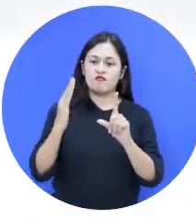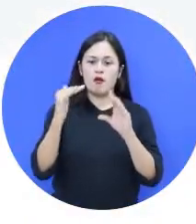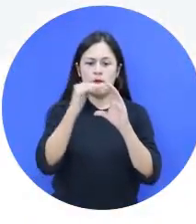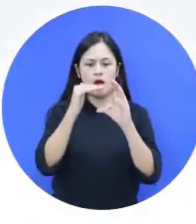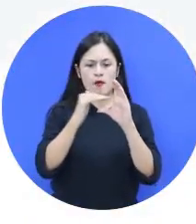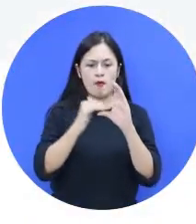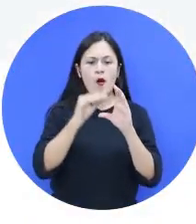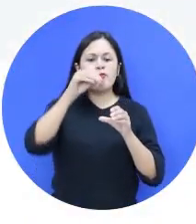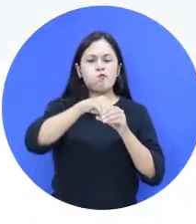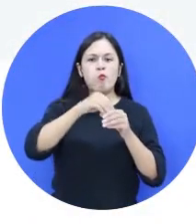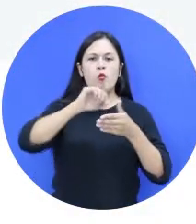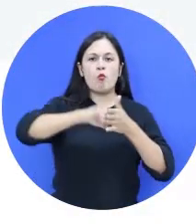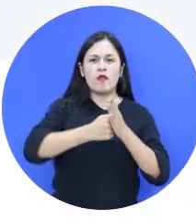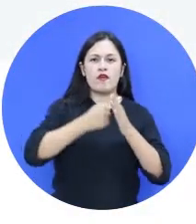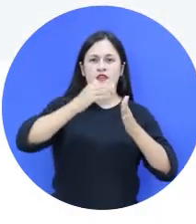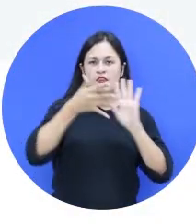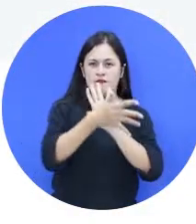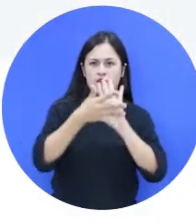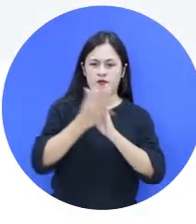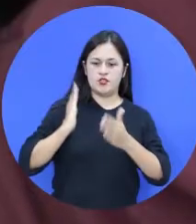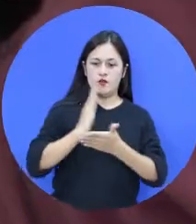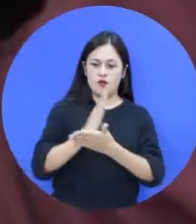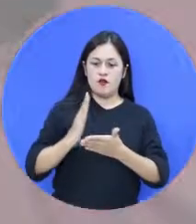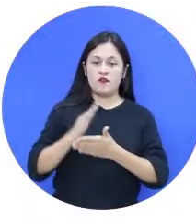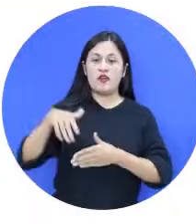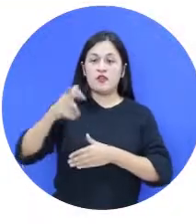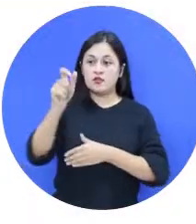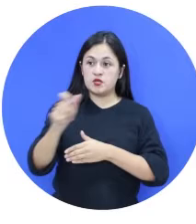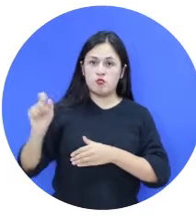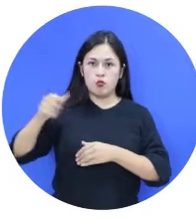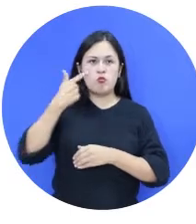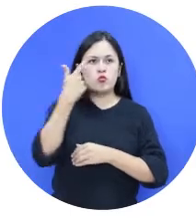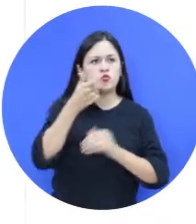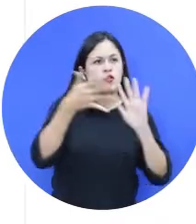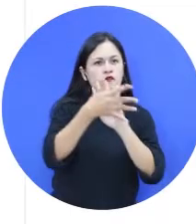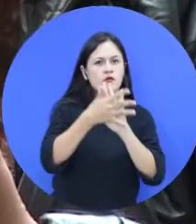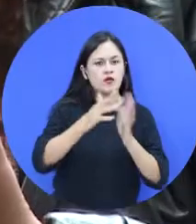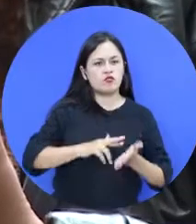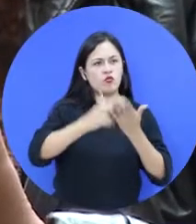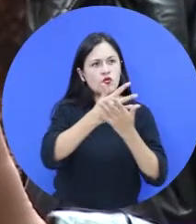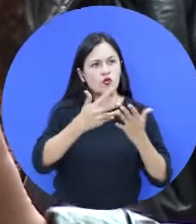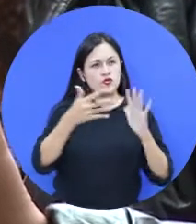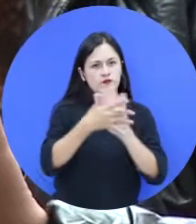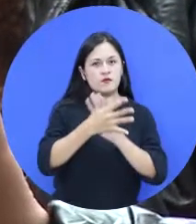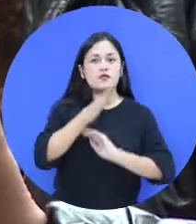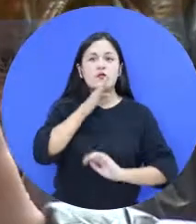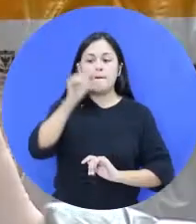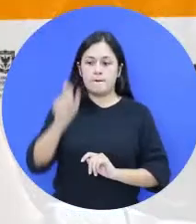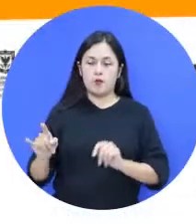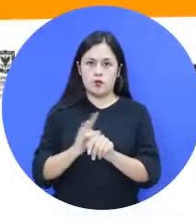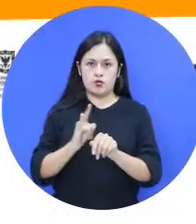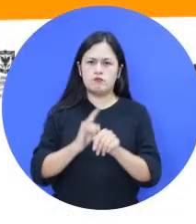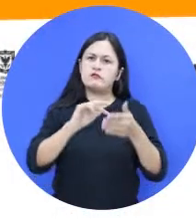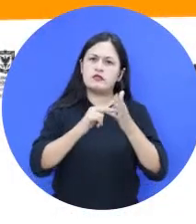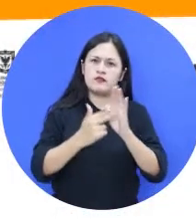catálogo es una base de datos donde se procesa información bibliográfica para permitir la posterior búsqueda y recuperación de información por parte del